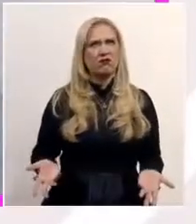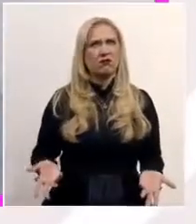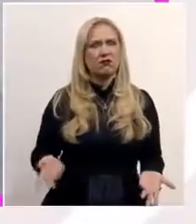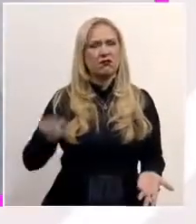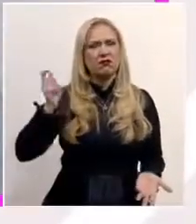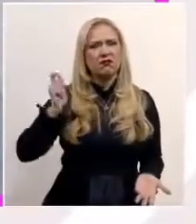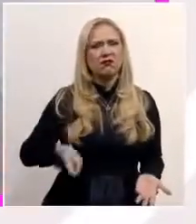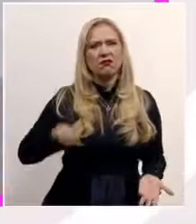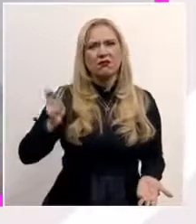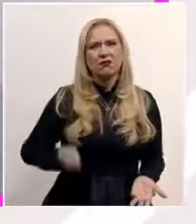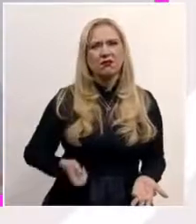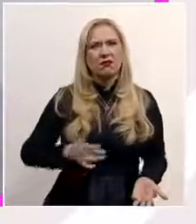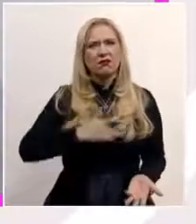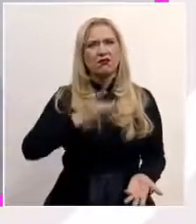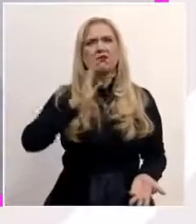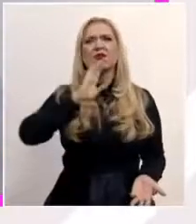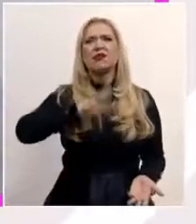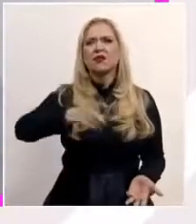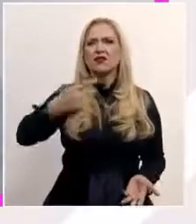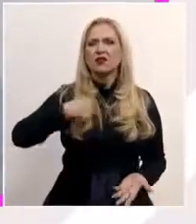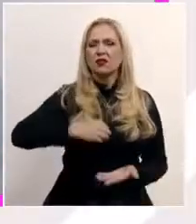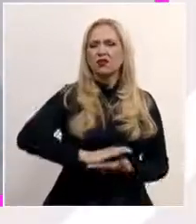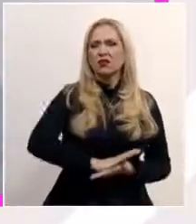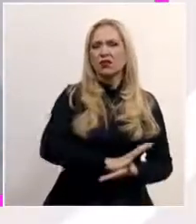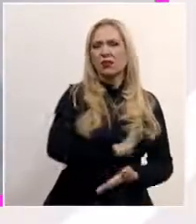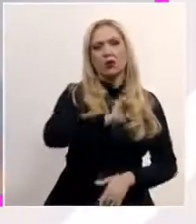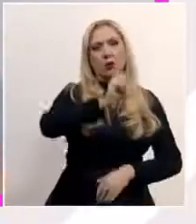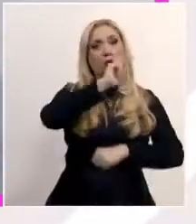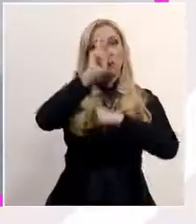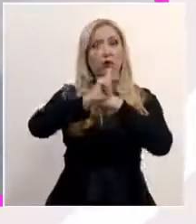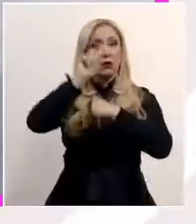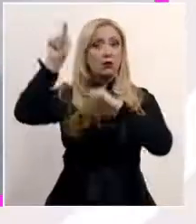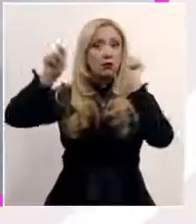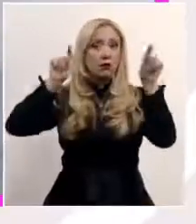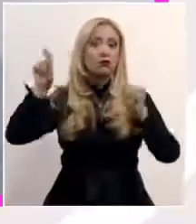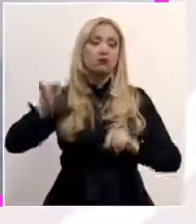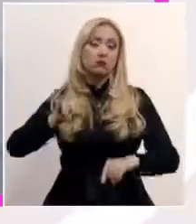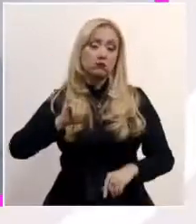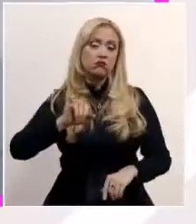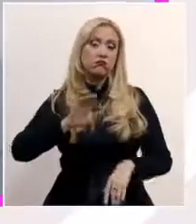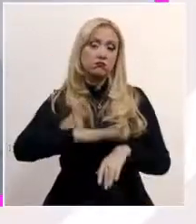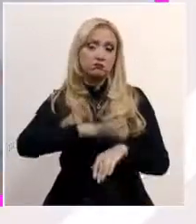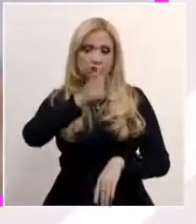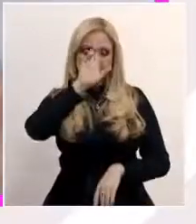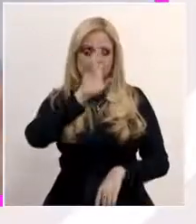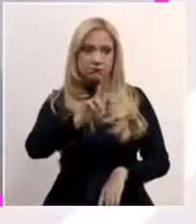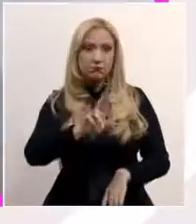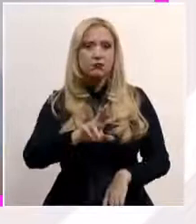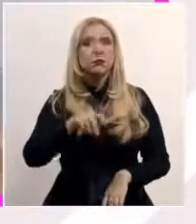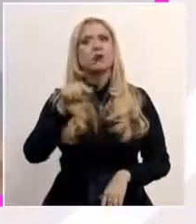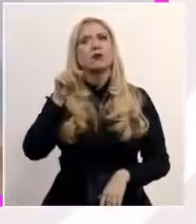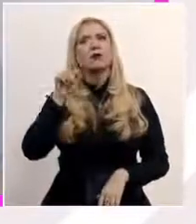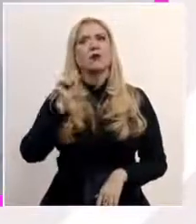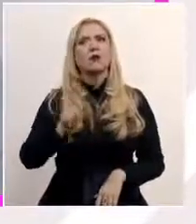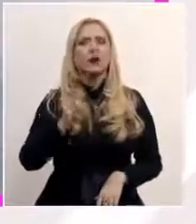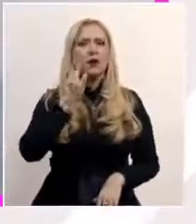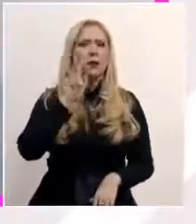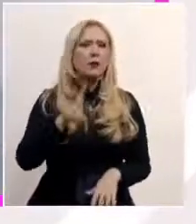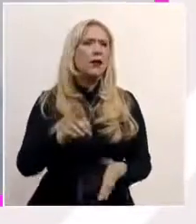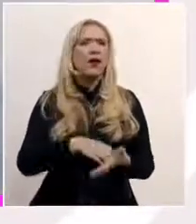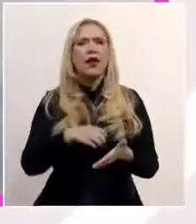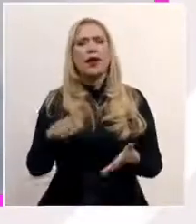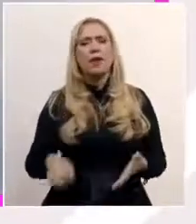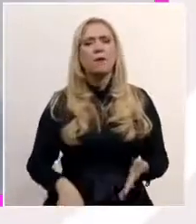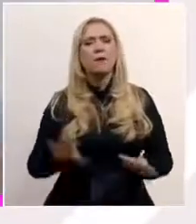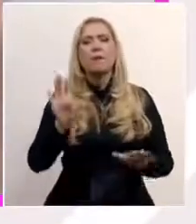cierro, en otros países ya está un poquito más evolucionado lo que esto implica, y así como estamos familiarizados con conceptos como el techo